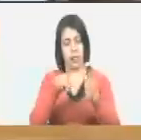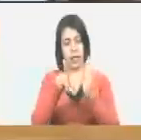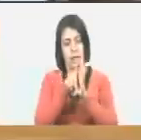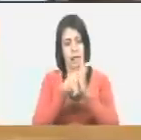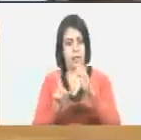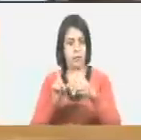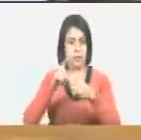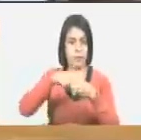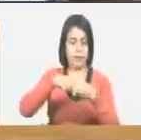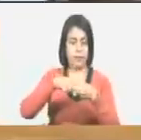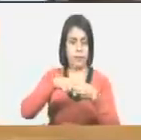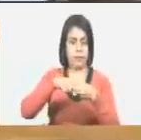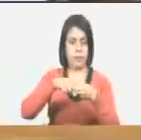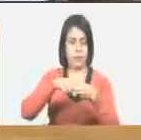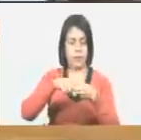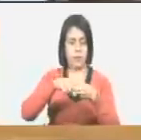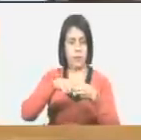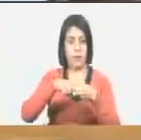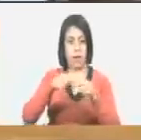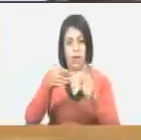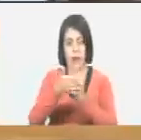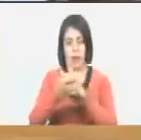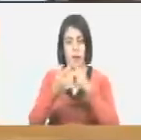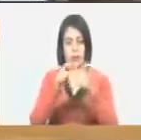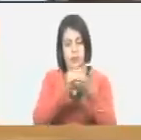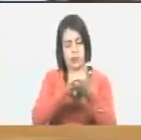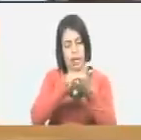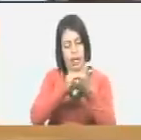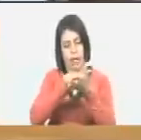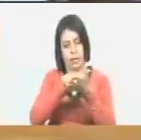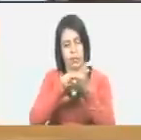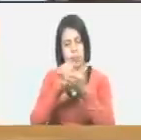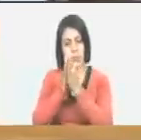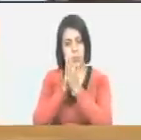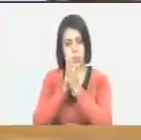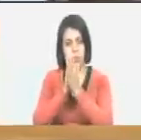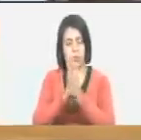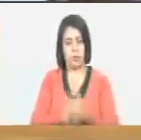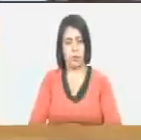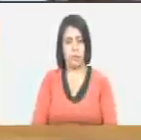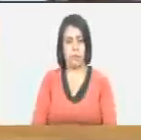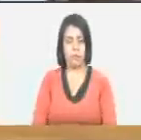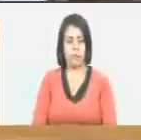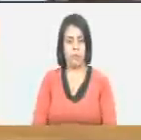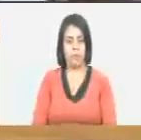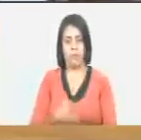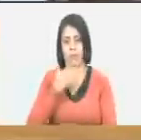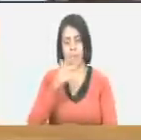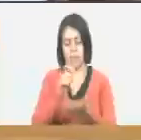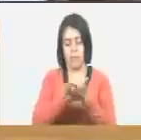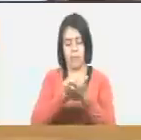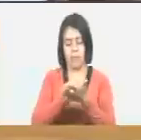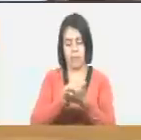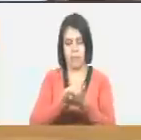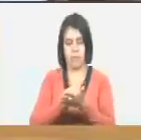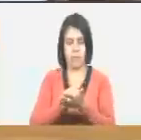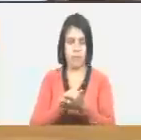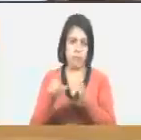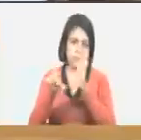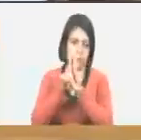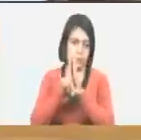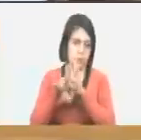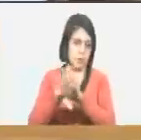agregado, especificándose unas leyes. Por favor, tache eso, porque es mejor colocarlo de manera genérica la